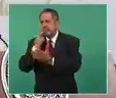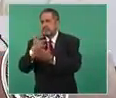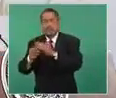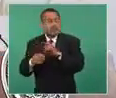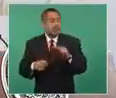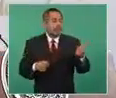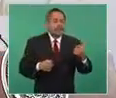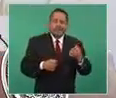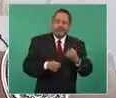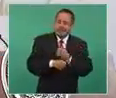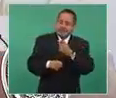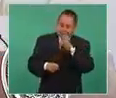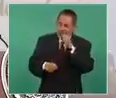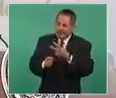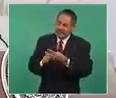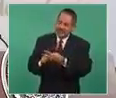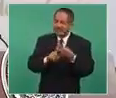reclutarlos.